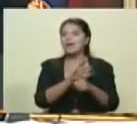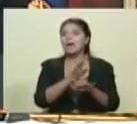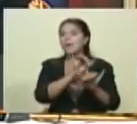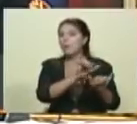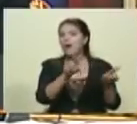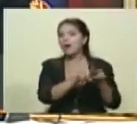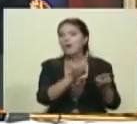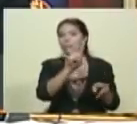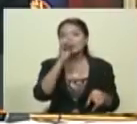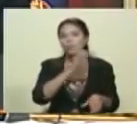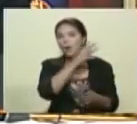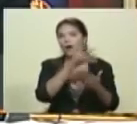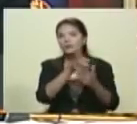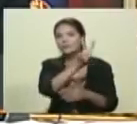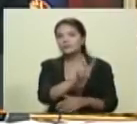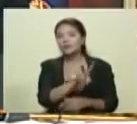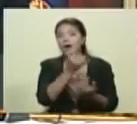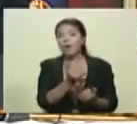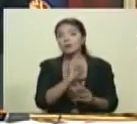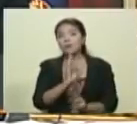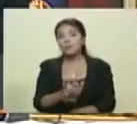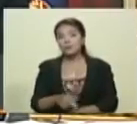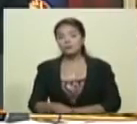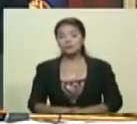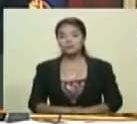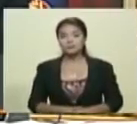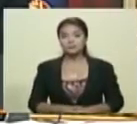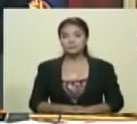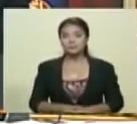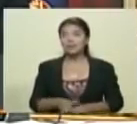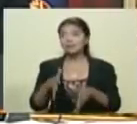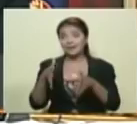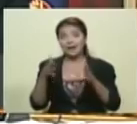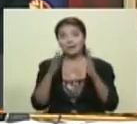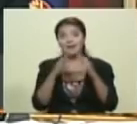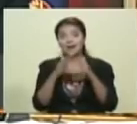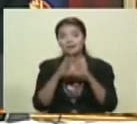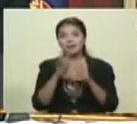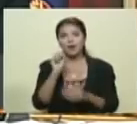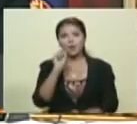de Venezuela? A la cuenta de 3, se gana una vivienda.